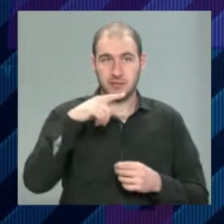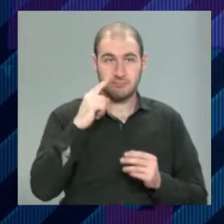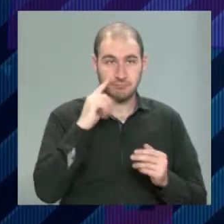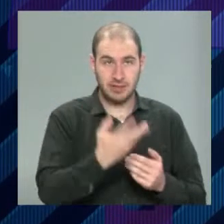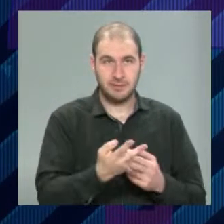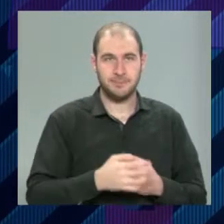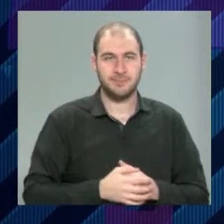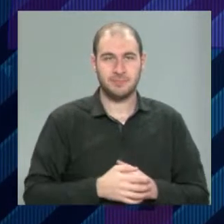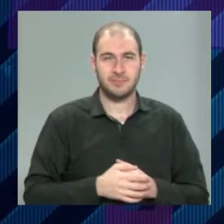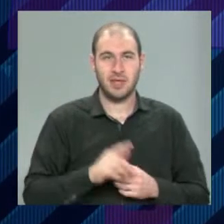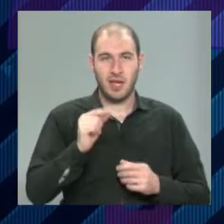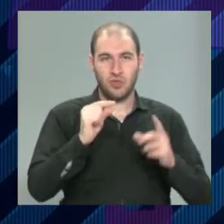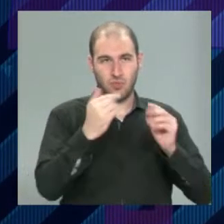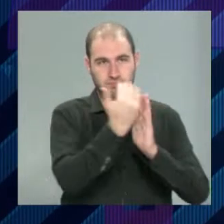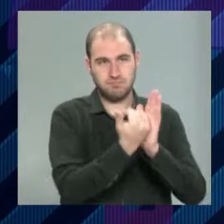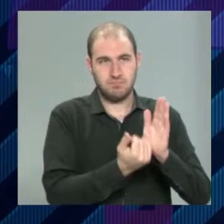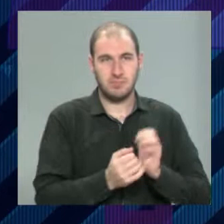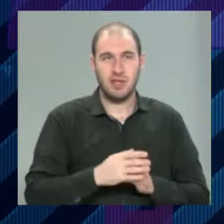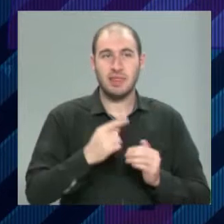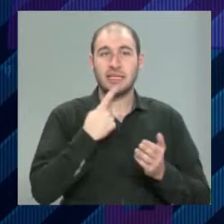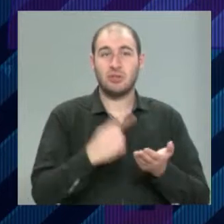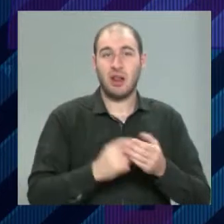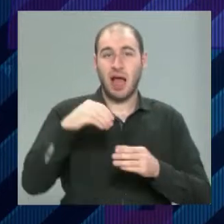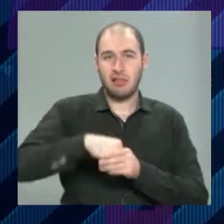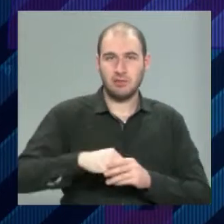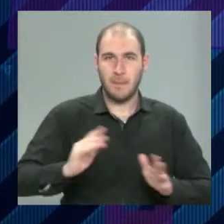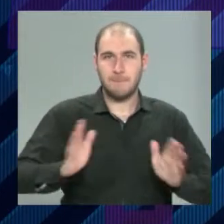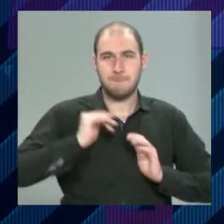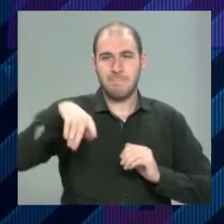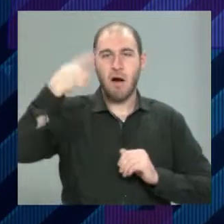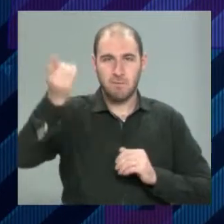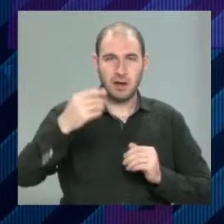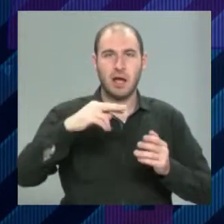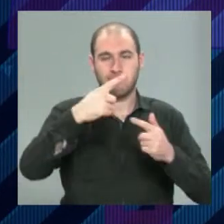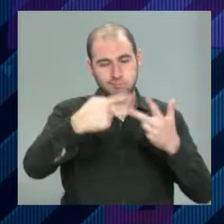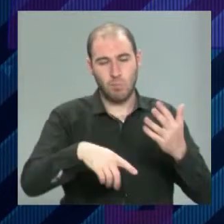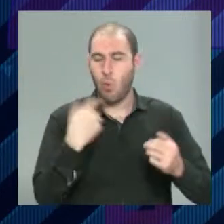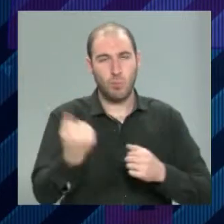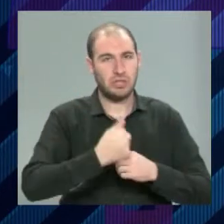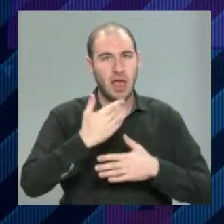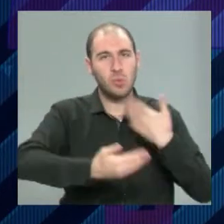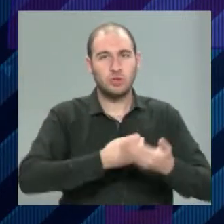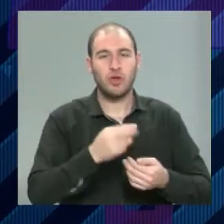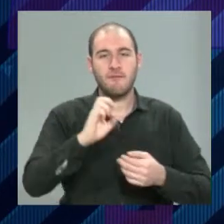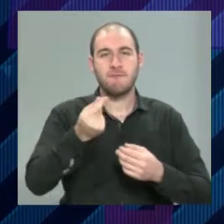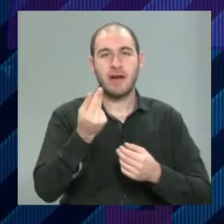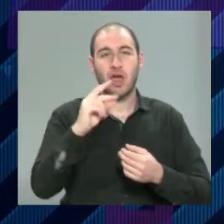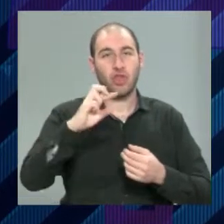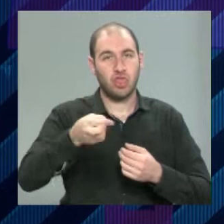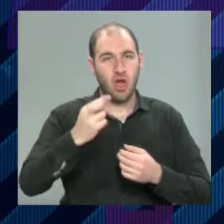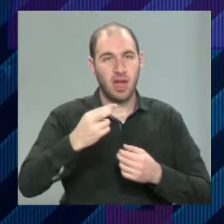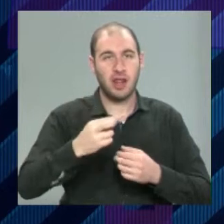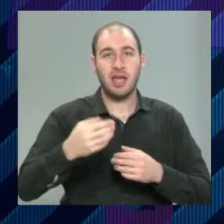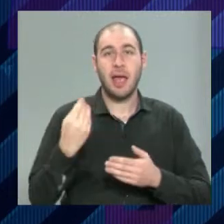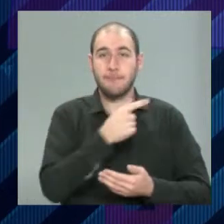pueden ver ahí los números. Decisiones internas y shocks externos fueron factores determinantes en la evolución de la cotización del dólar